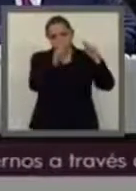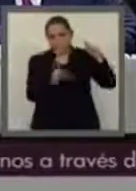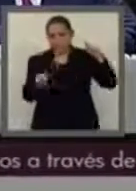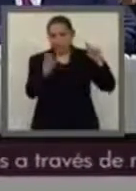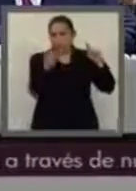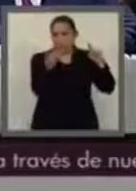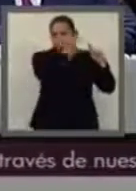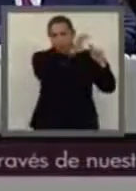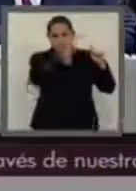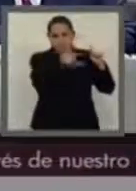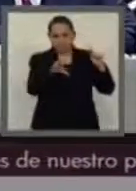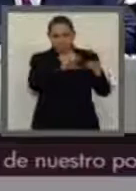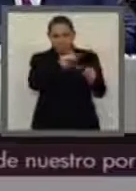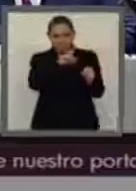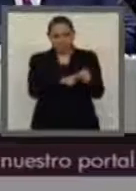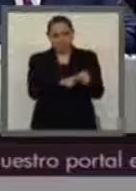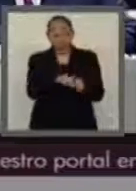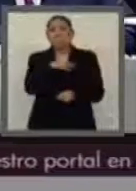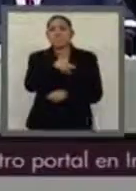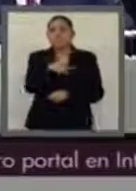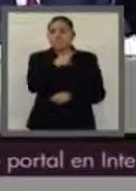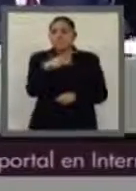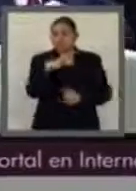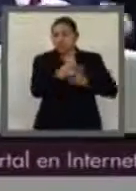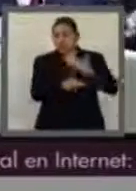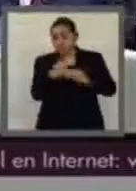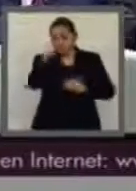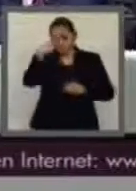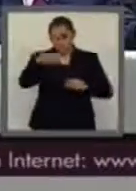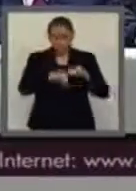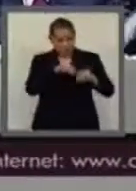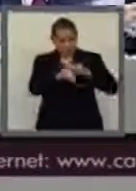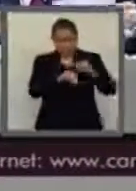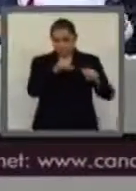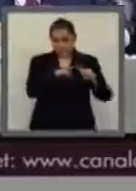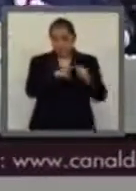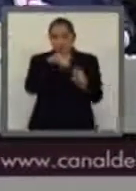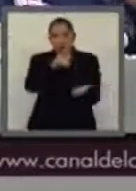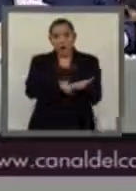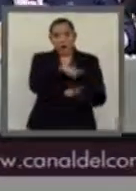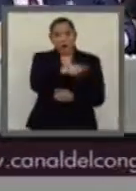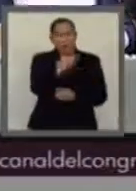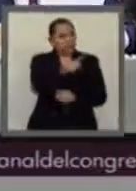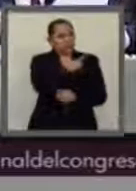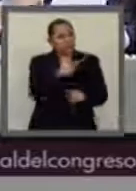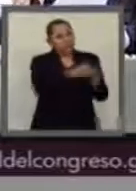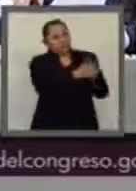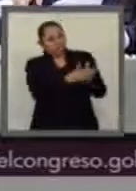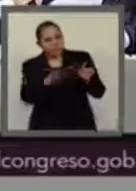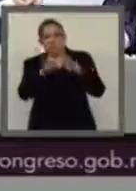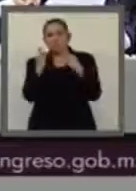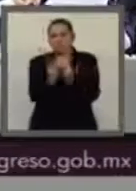ello, correcta entre otras cosas, debiera generar una sinergia en el diferente. Presupuesto de gastos por fiscales ejemplo, 2017, las